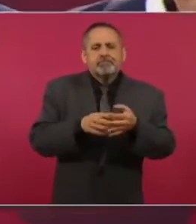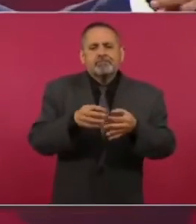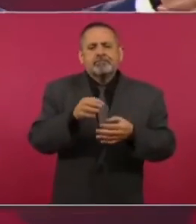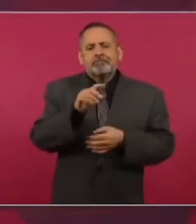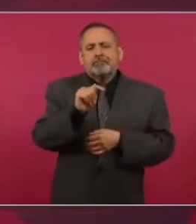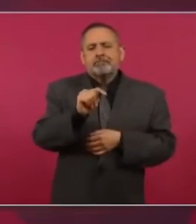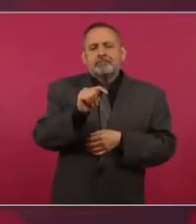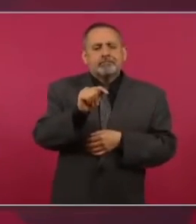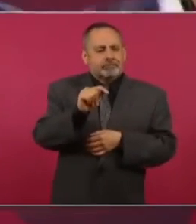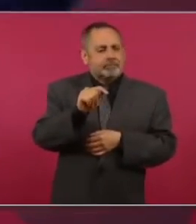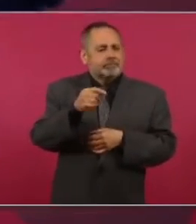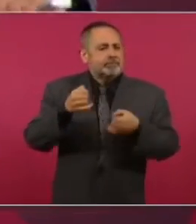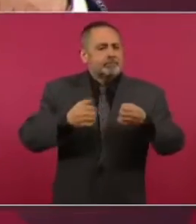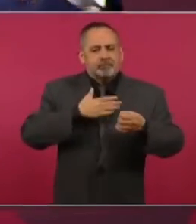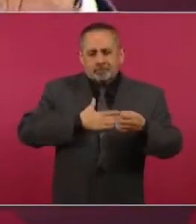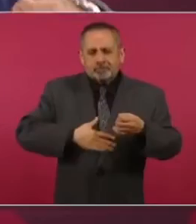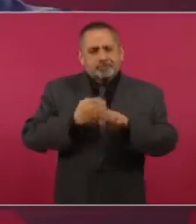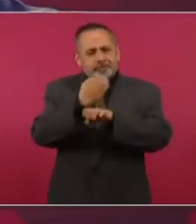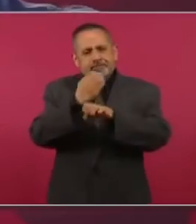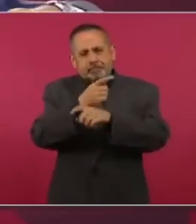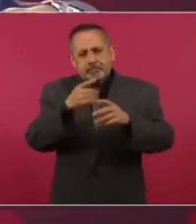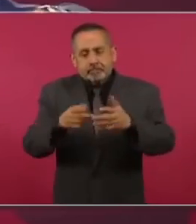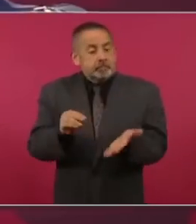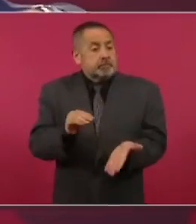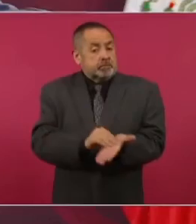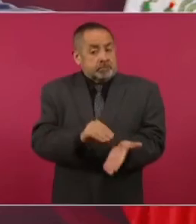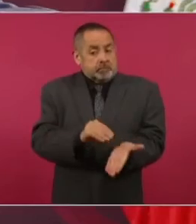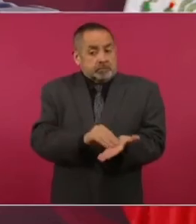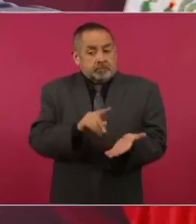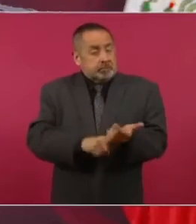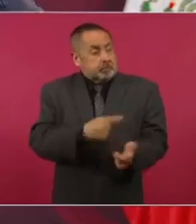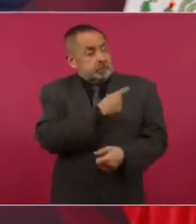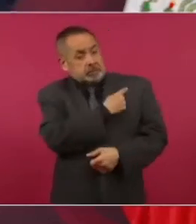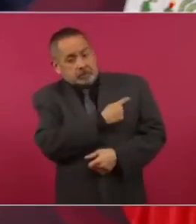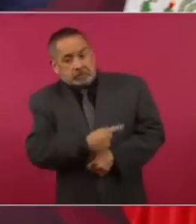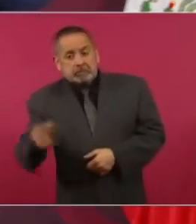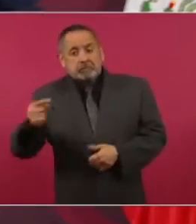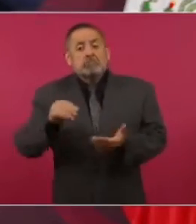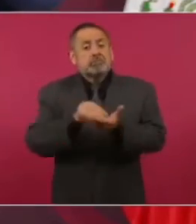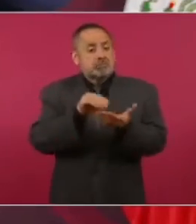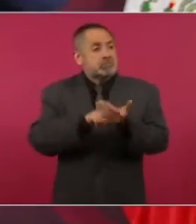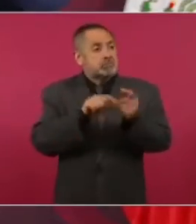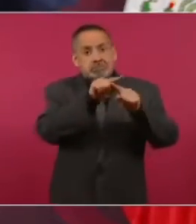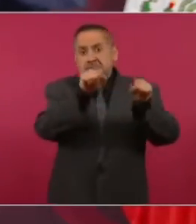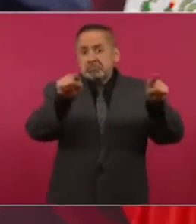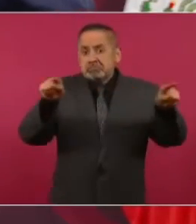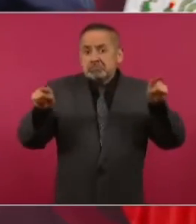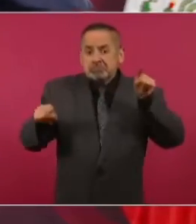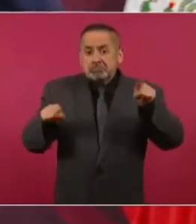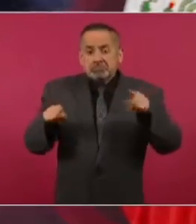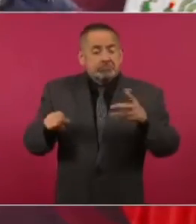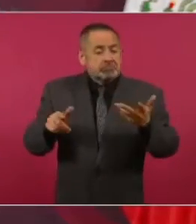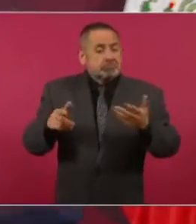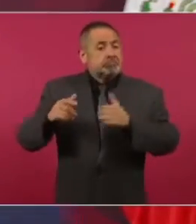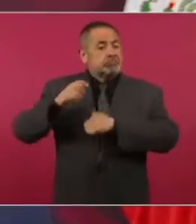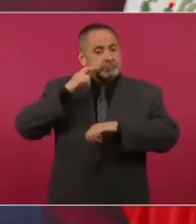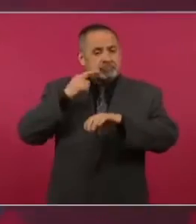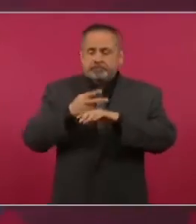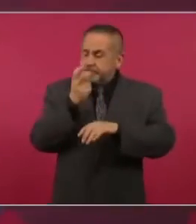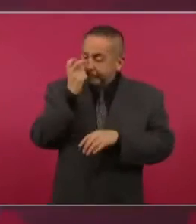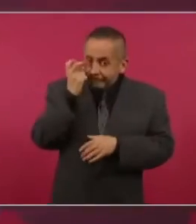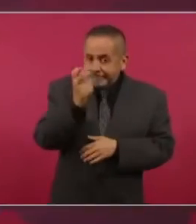los Estados. Bueno, eso todavía está, porque esto es un proceso que tiene que ir